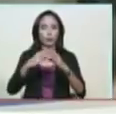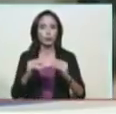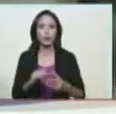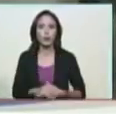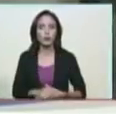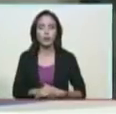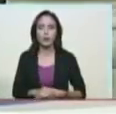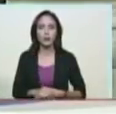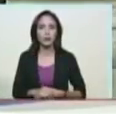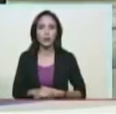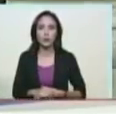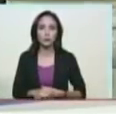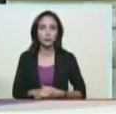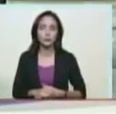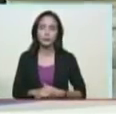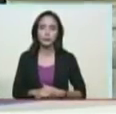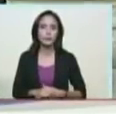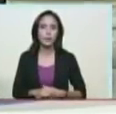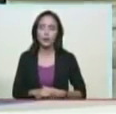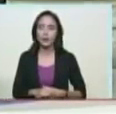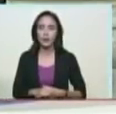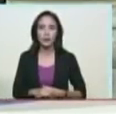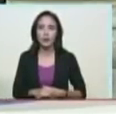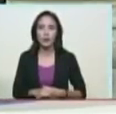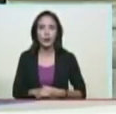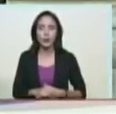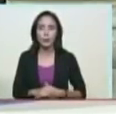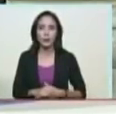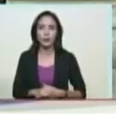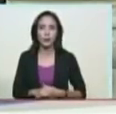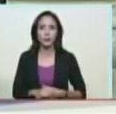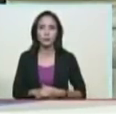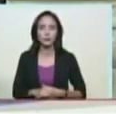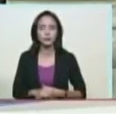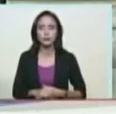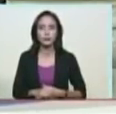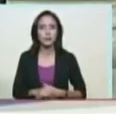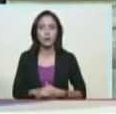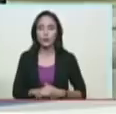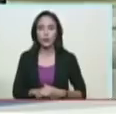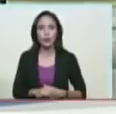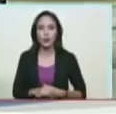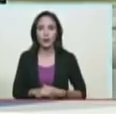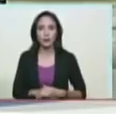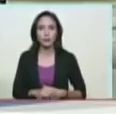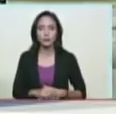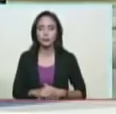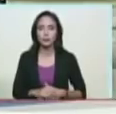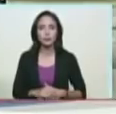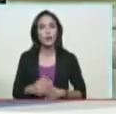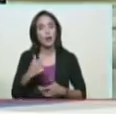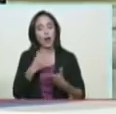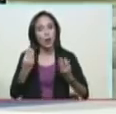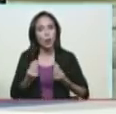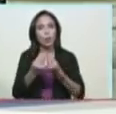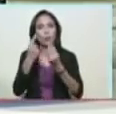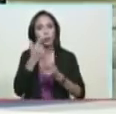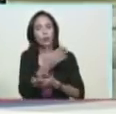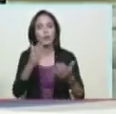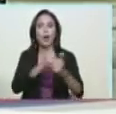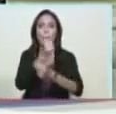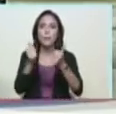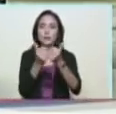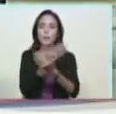nos salen ramírez ministro de comunicación querido hermano compañero vicepresidente de